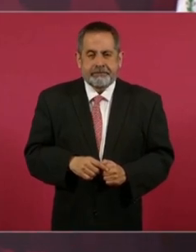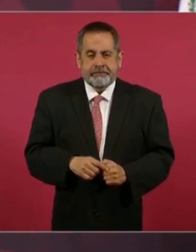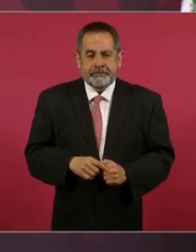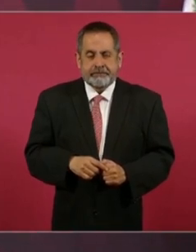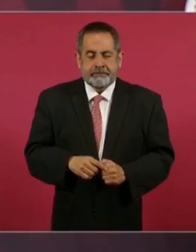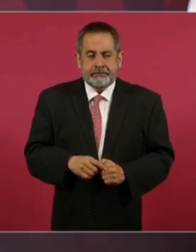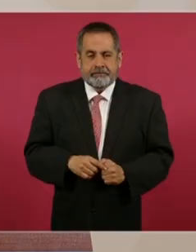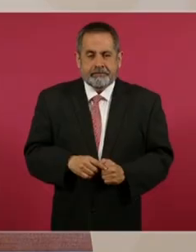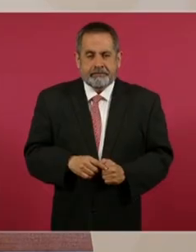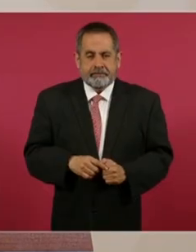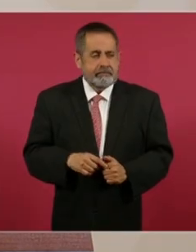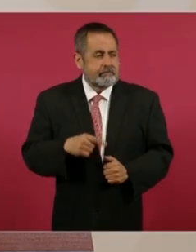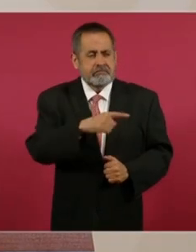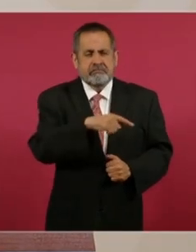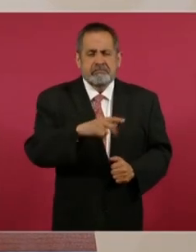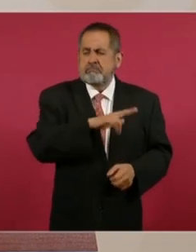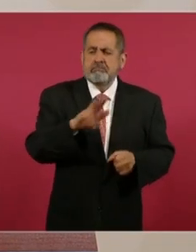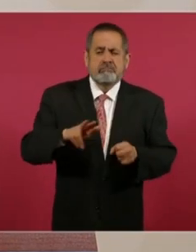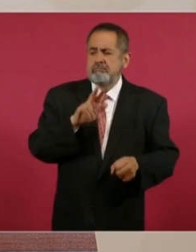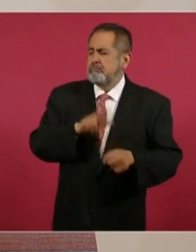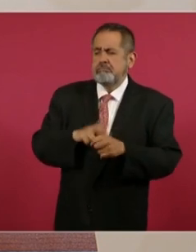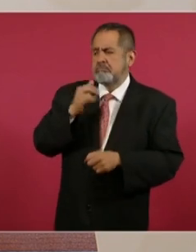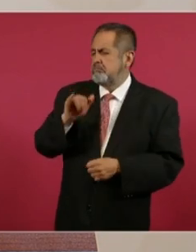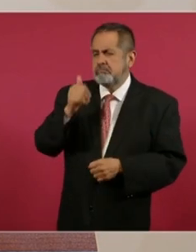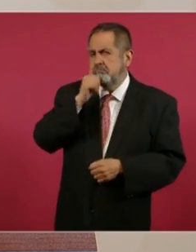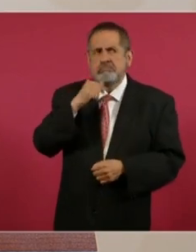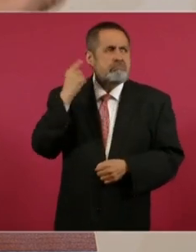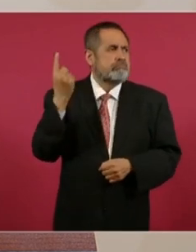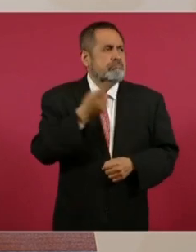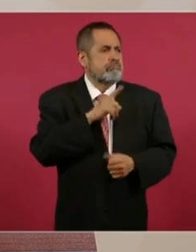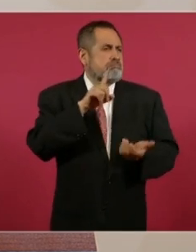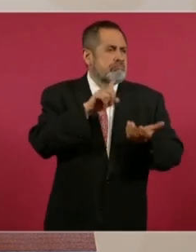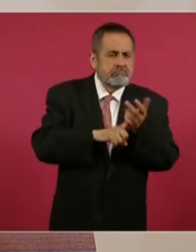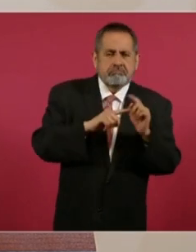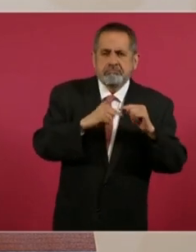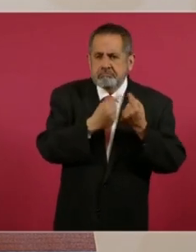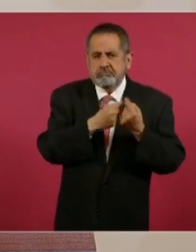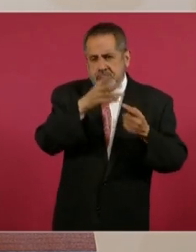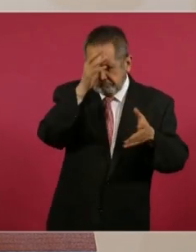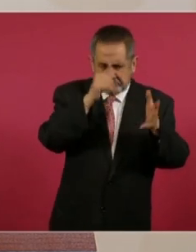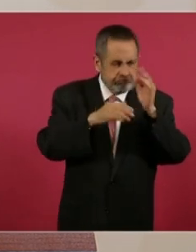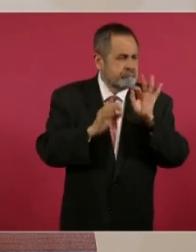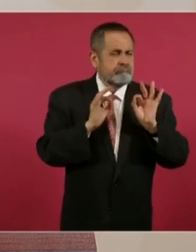lo vean como algo normal, ¿no? Por ejemplo, que esto,